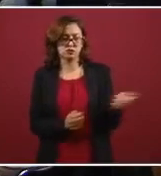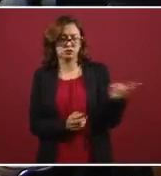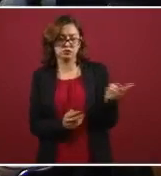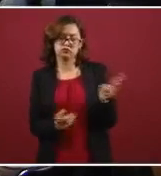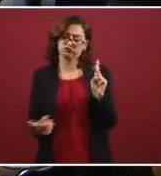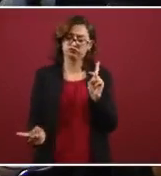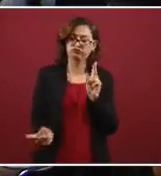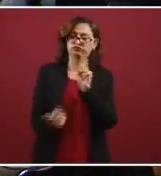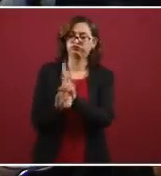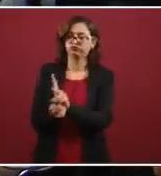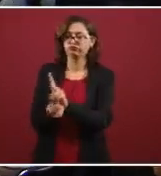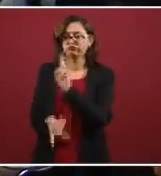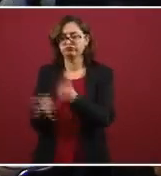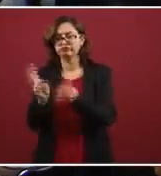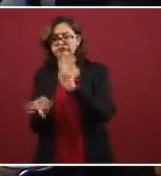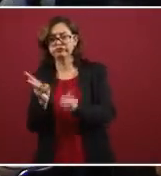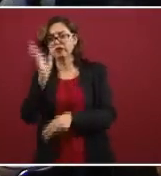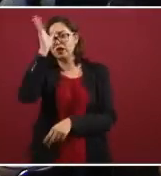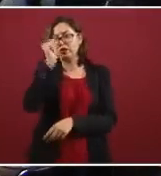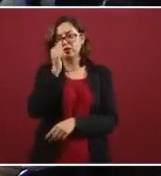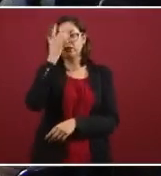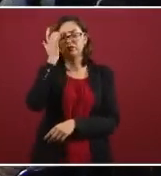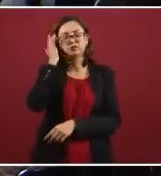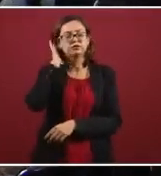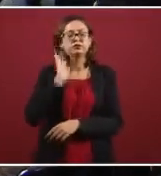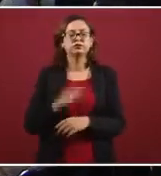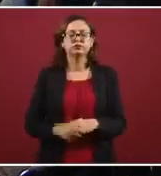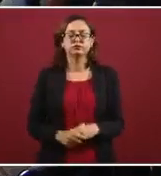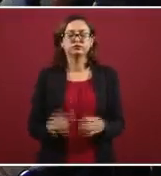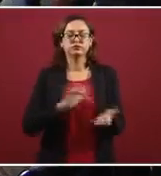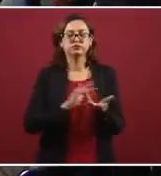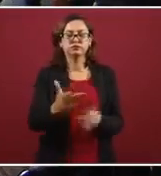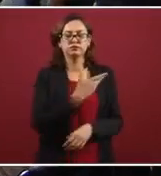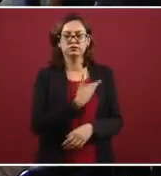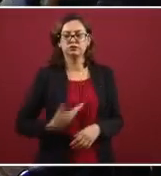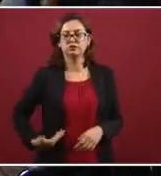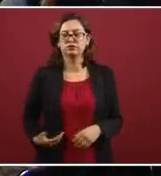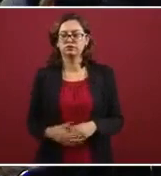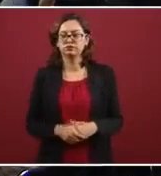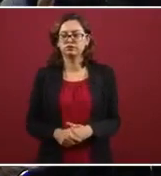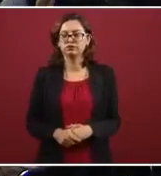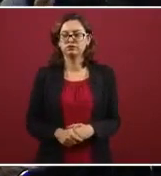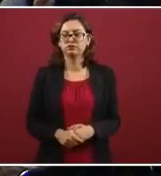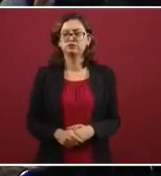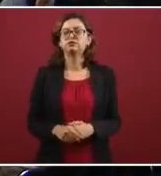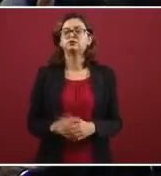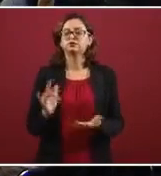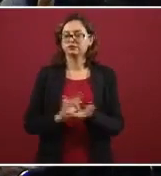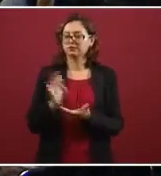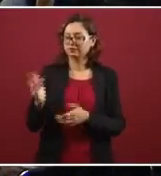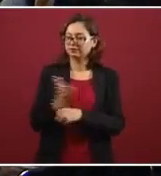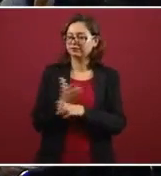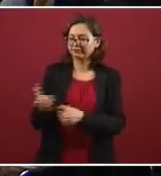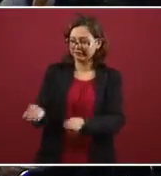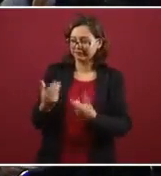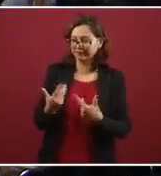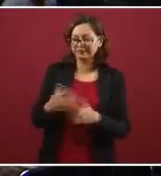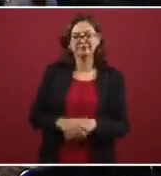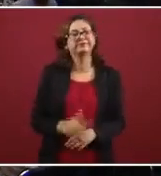acuerdo para que se platique. Gracias, señor presidente. Muy bien, y gracias por el café. De corazón.